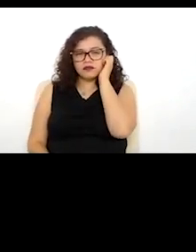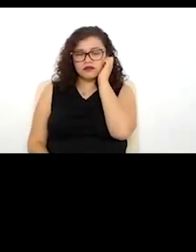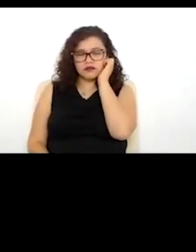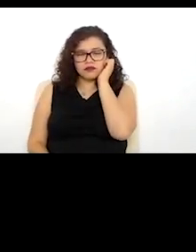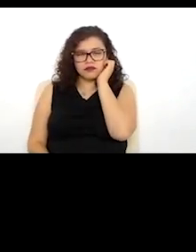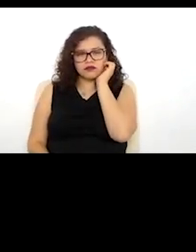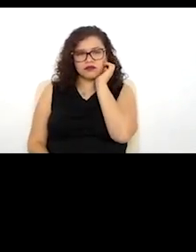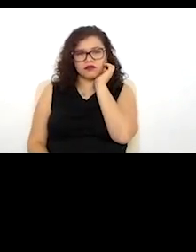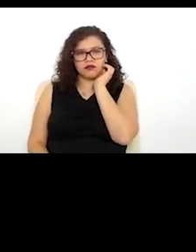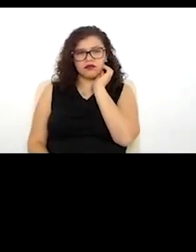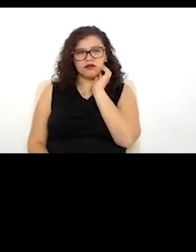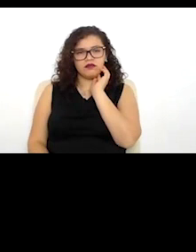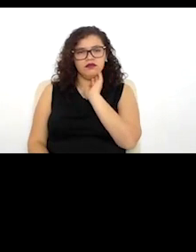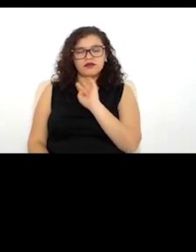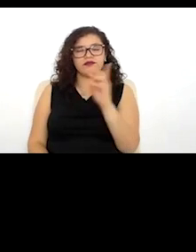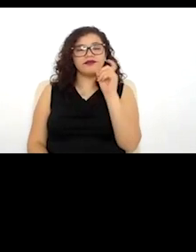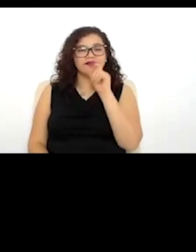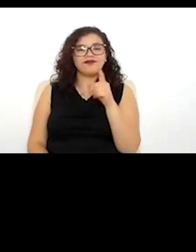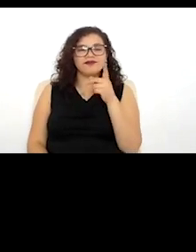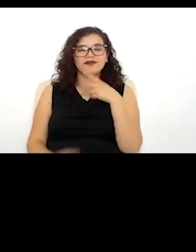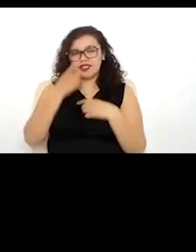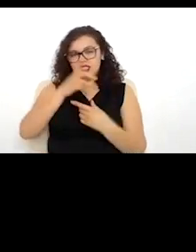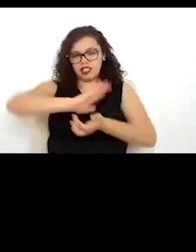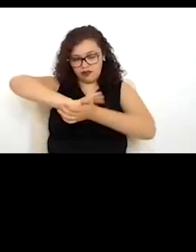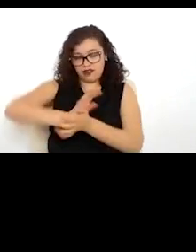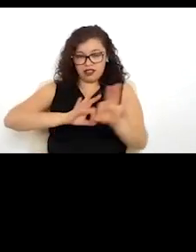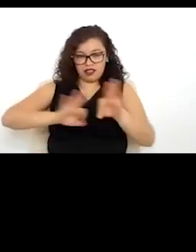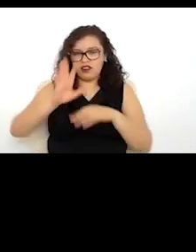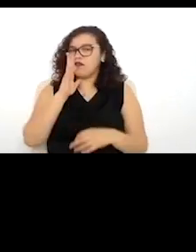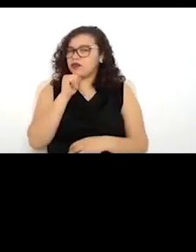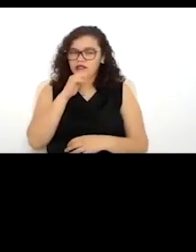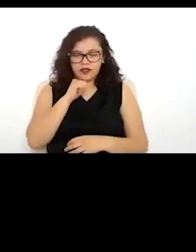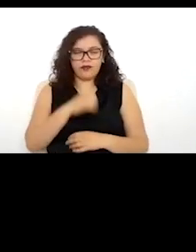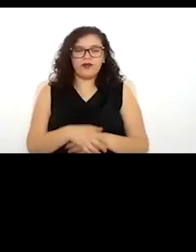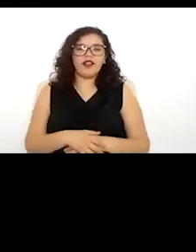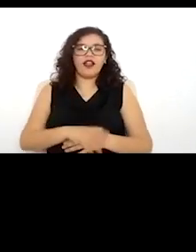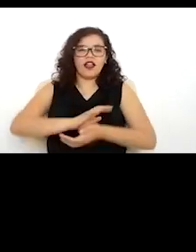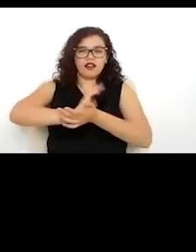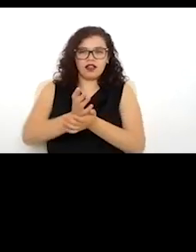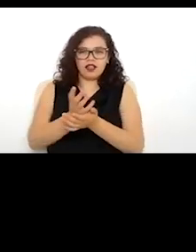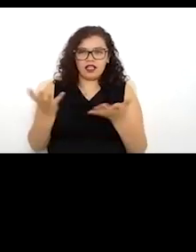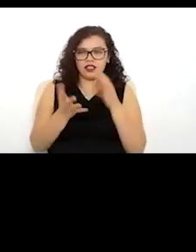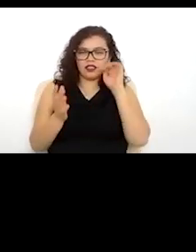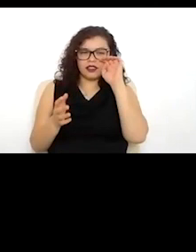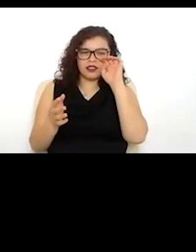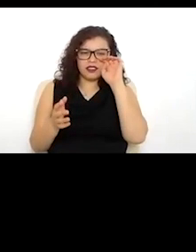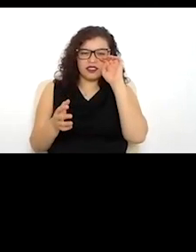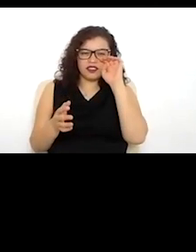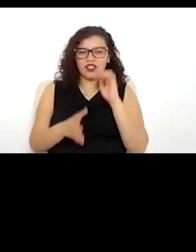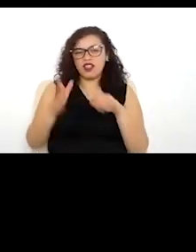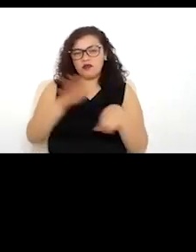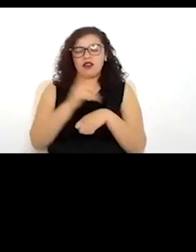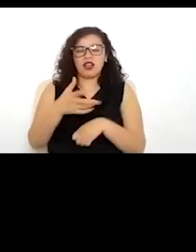importante mencionar que no puede haber discriminación laboral. Esta discriminación no se puede dar por razón de preferencia